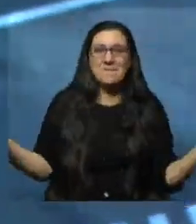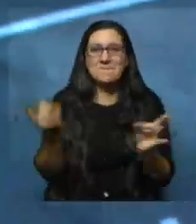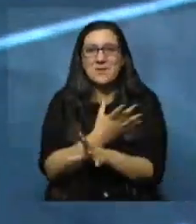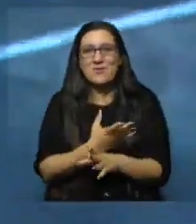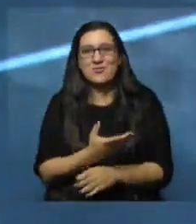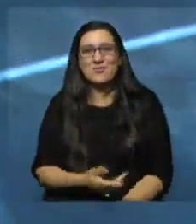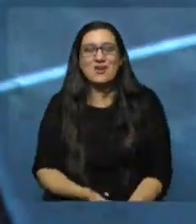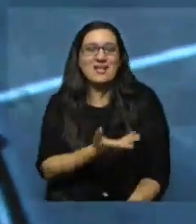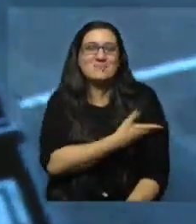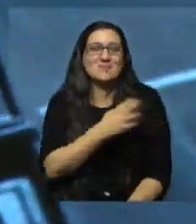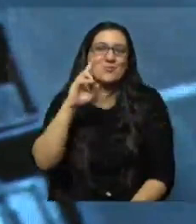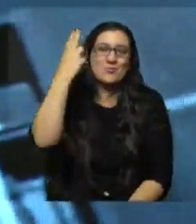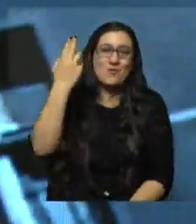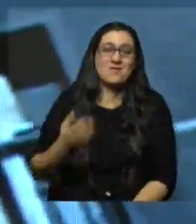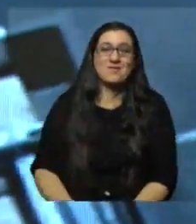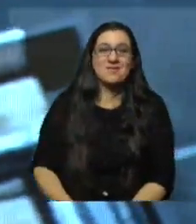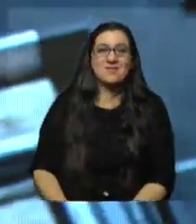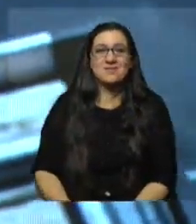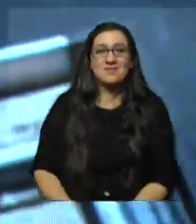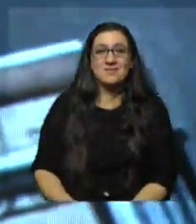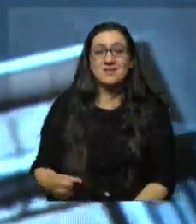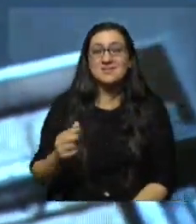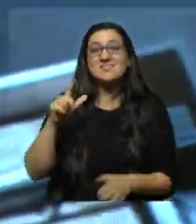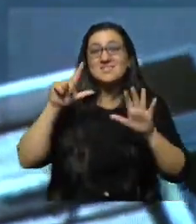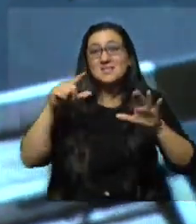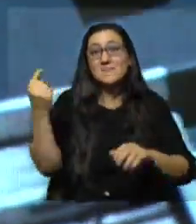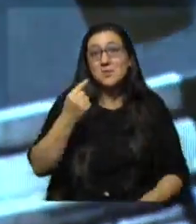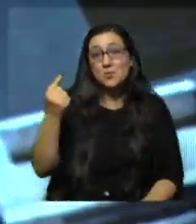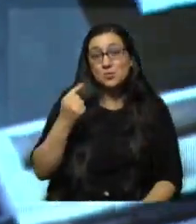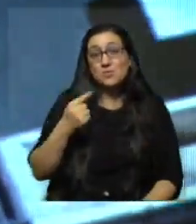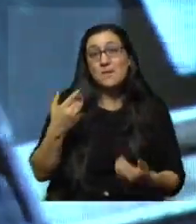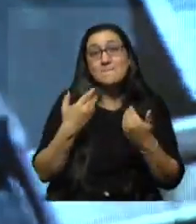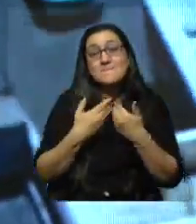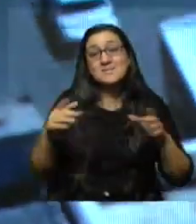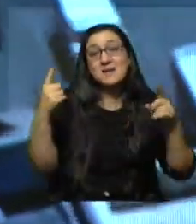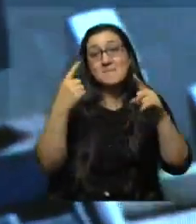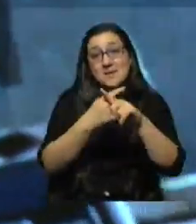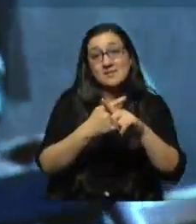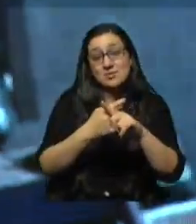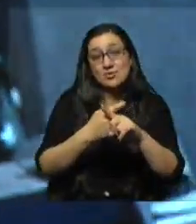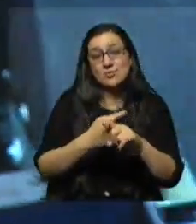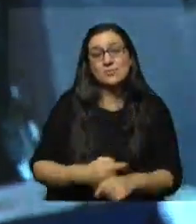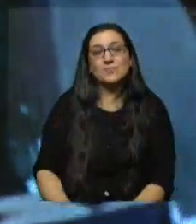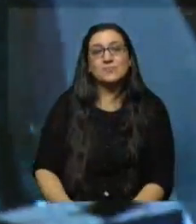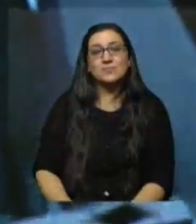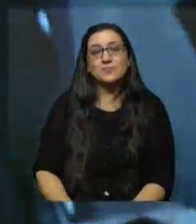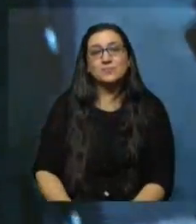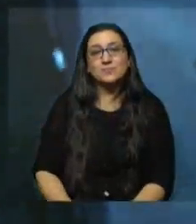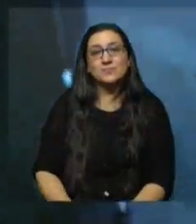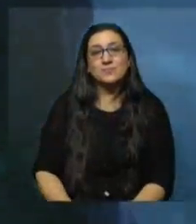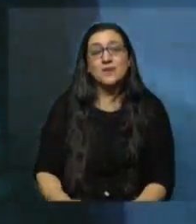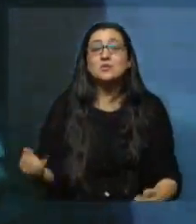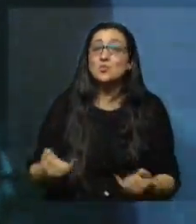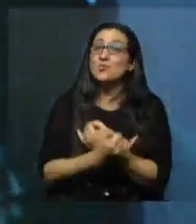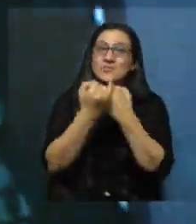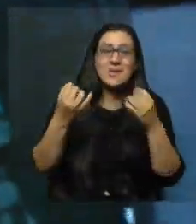cancha. Uruguay en 7 minutos va a estar dando comienzo este primer partido contra Corea. Es un día